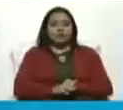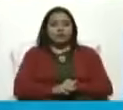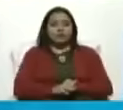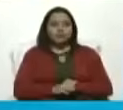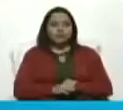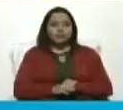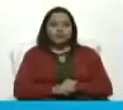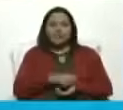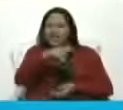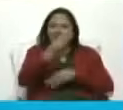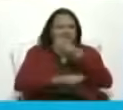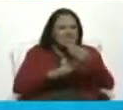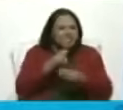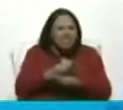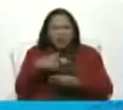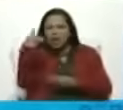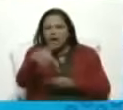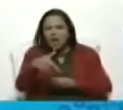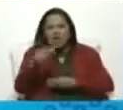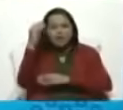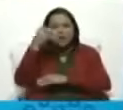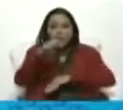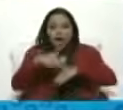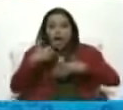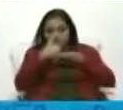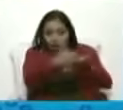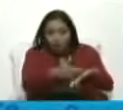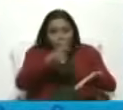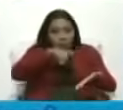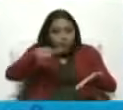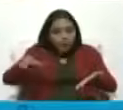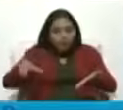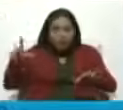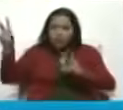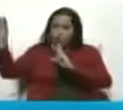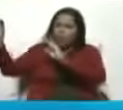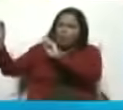¿Y qué hicieron con ese poder? ¿Ayudaron al pueblo?